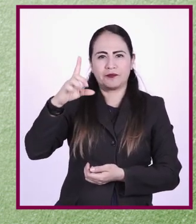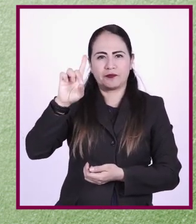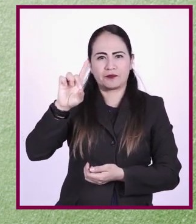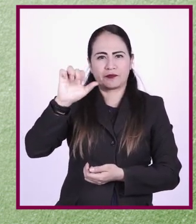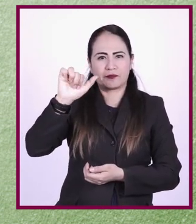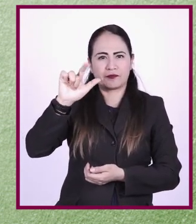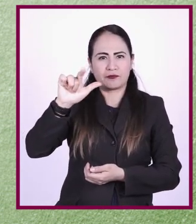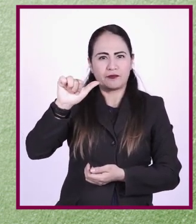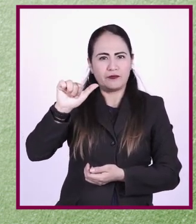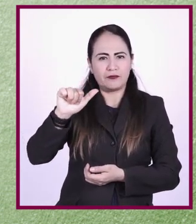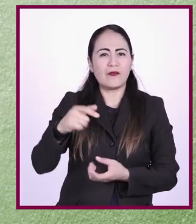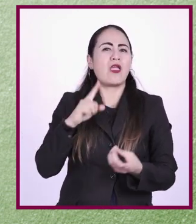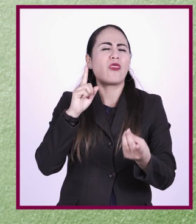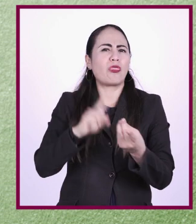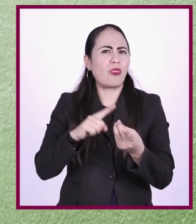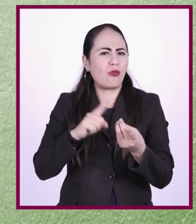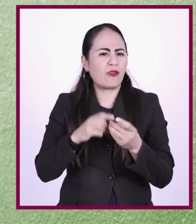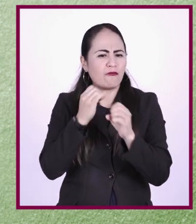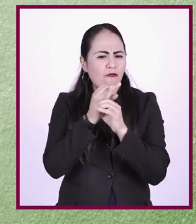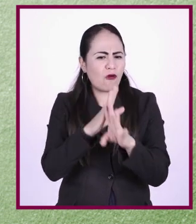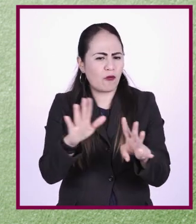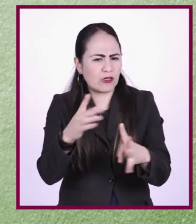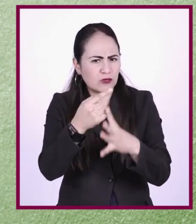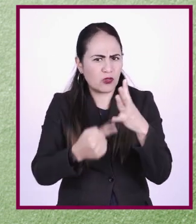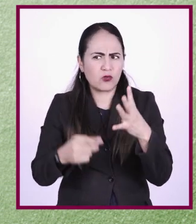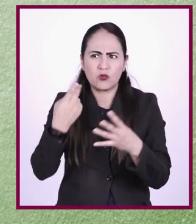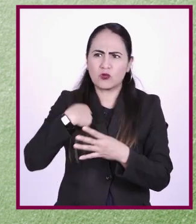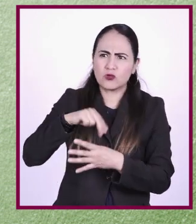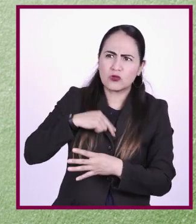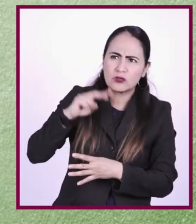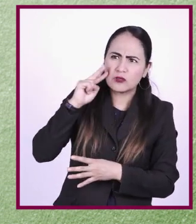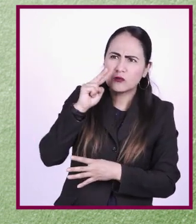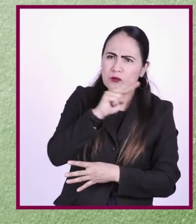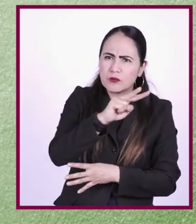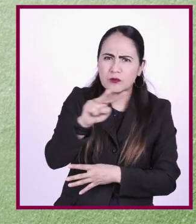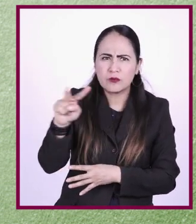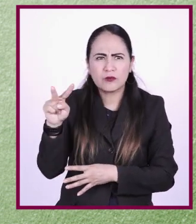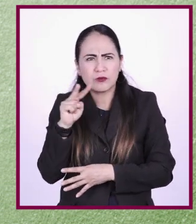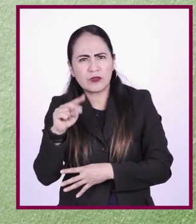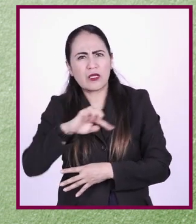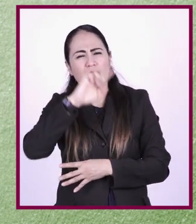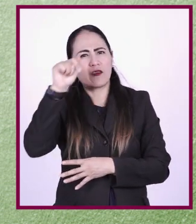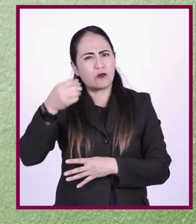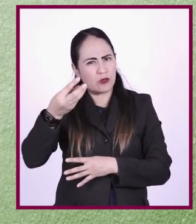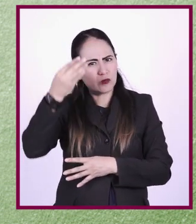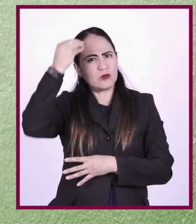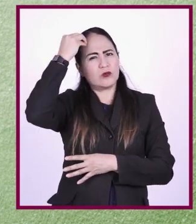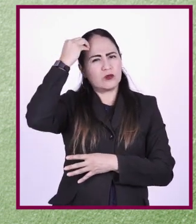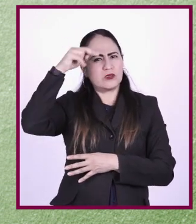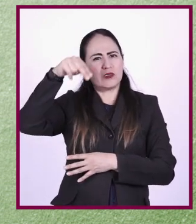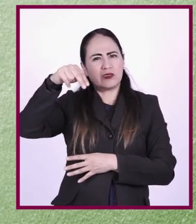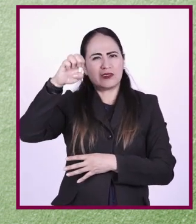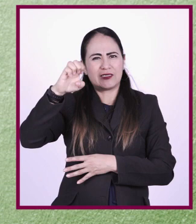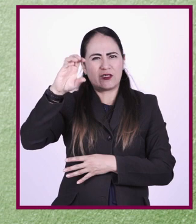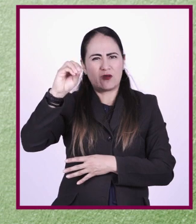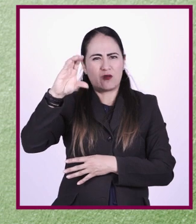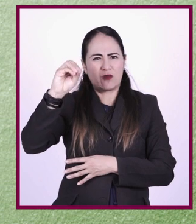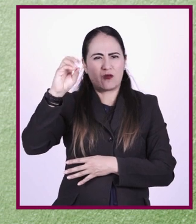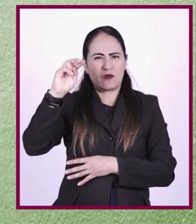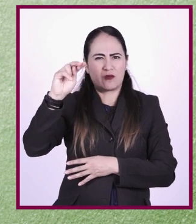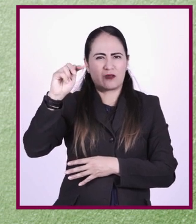la que decide hacia dónde dirigir la información que recibimos del exterior, al neocórtex o al cerebro